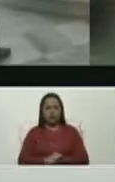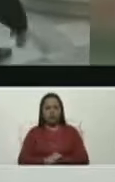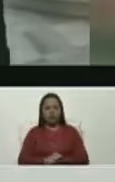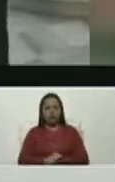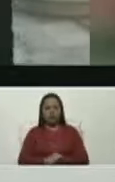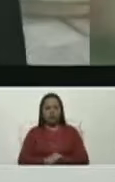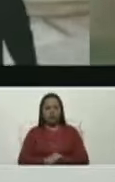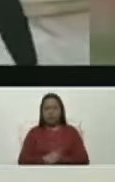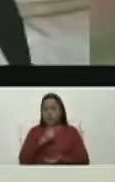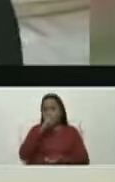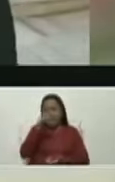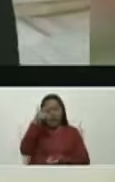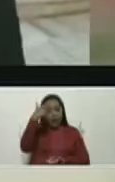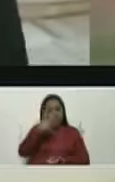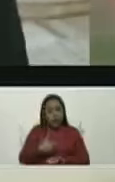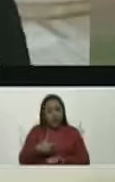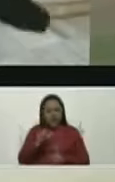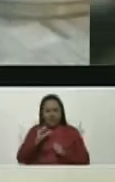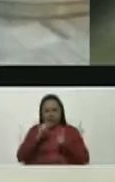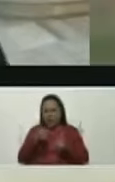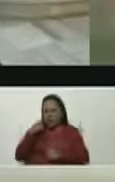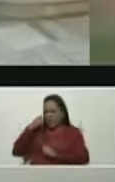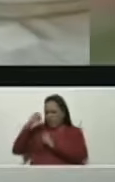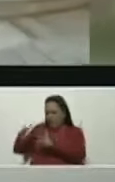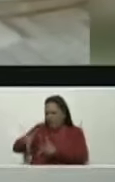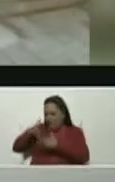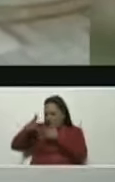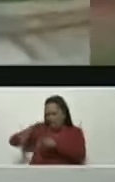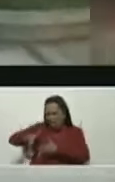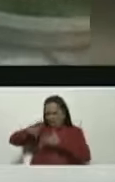malvado como es, y empezó a insultarnos,